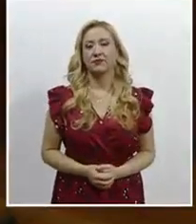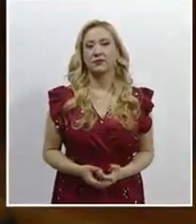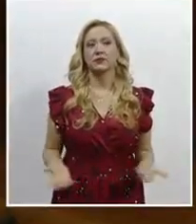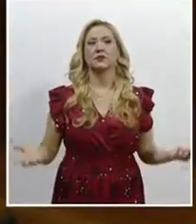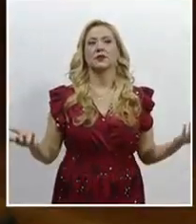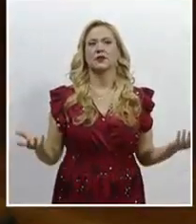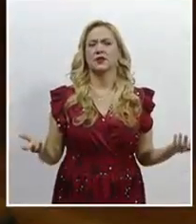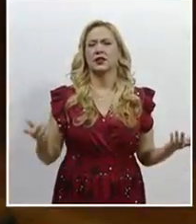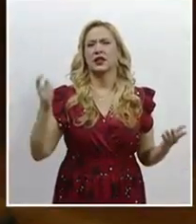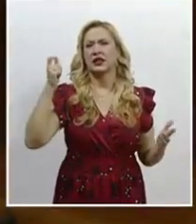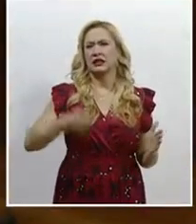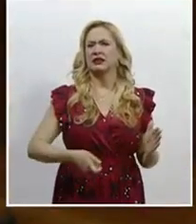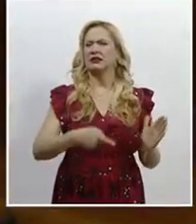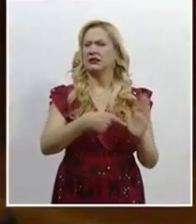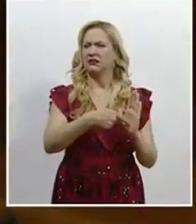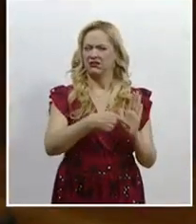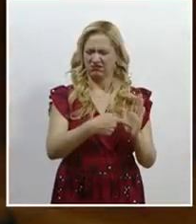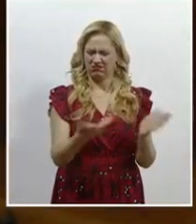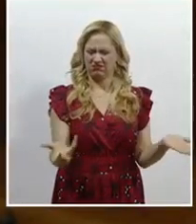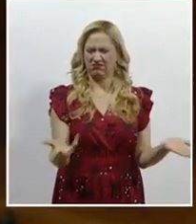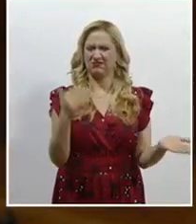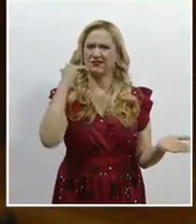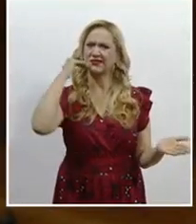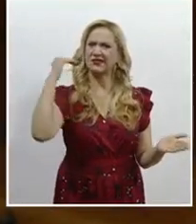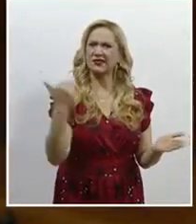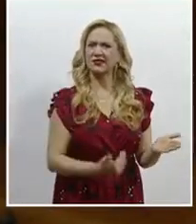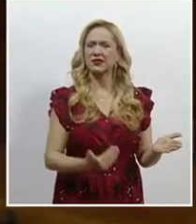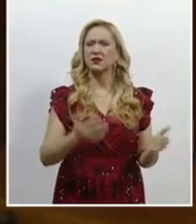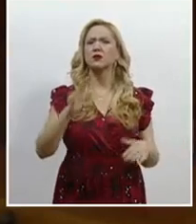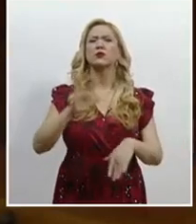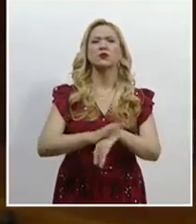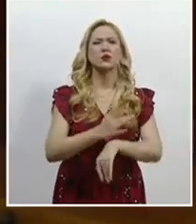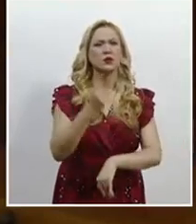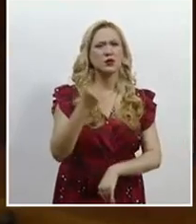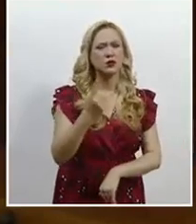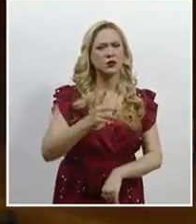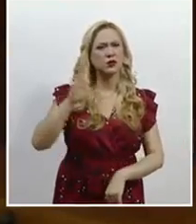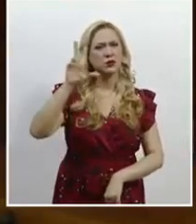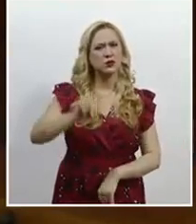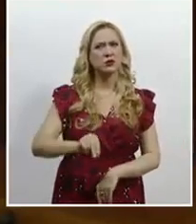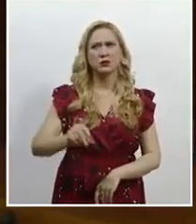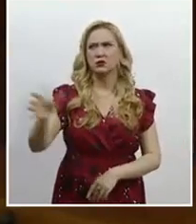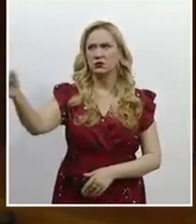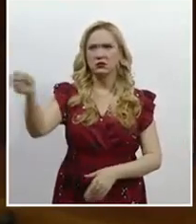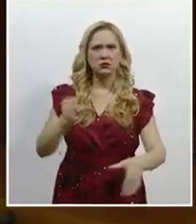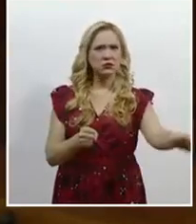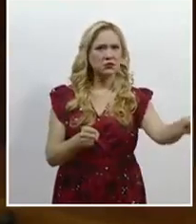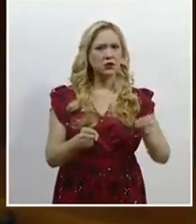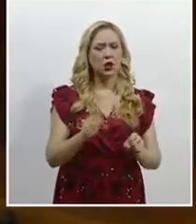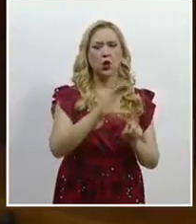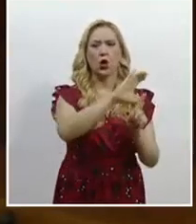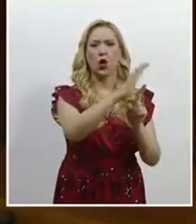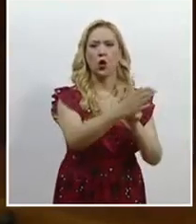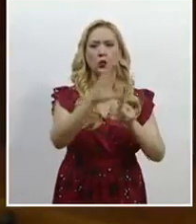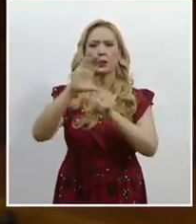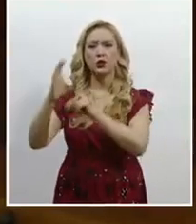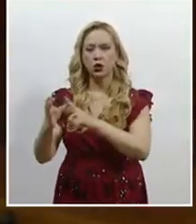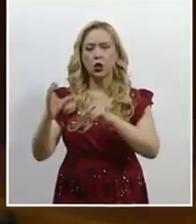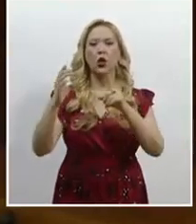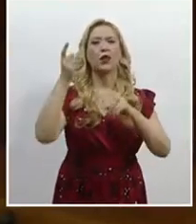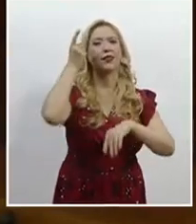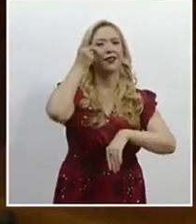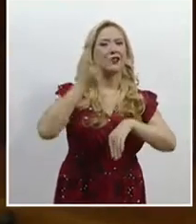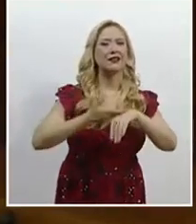Provocó diversas irregularidades que afectaron la participación de los integrantes de las comisiones, juntas